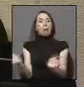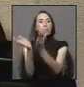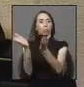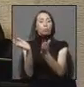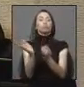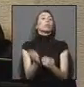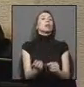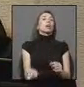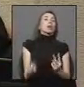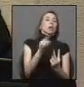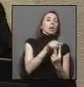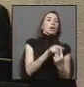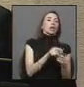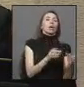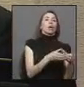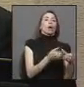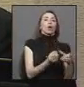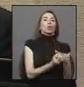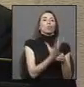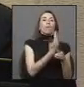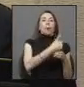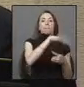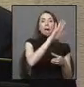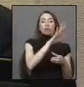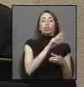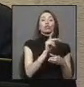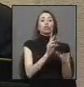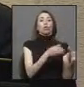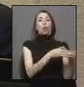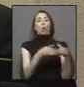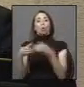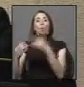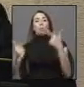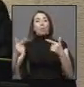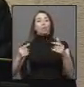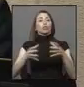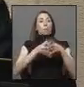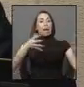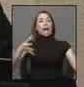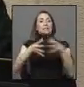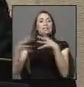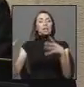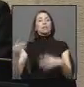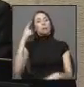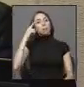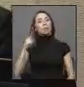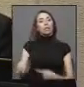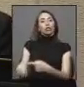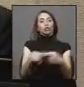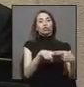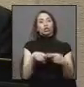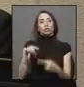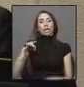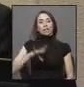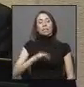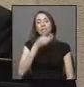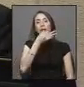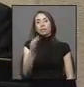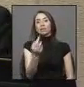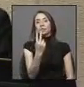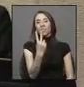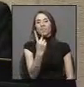bloques, resulta que la sociedad chilena declara apenas un 21%